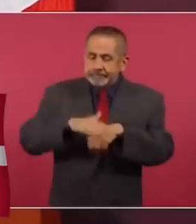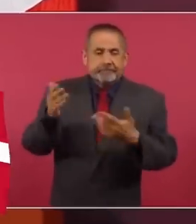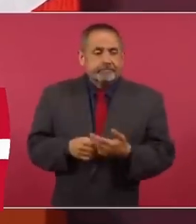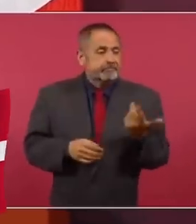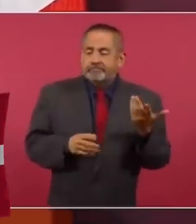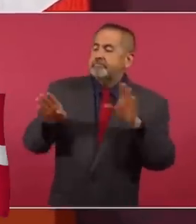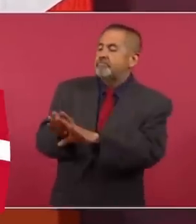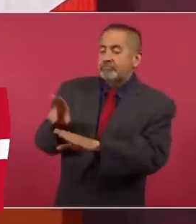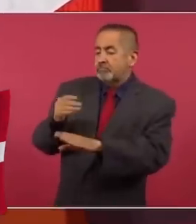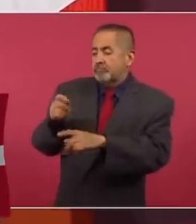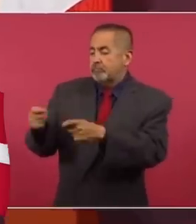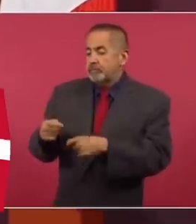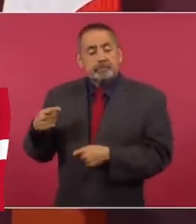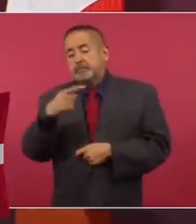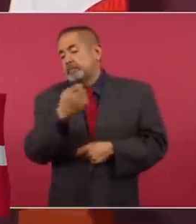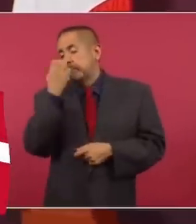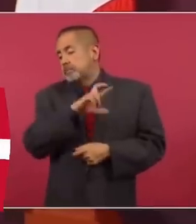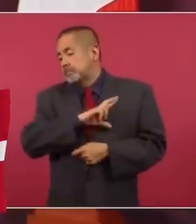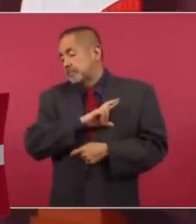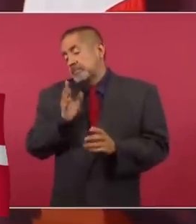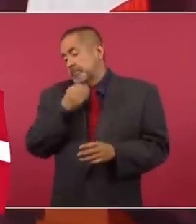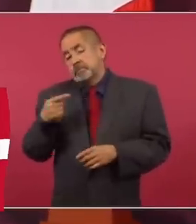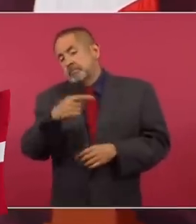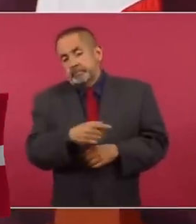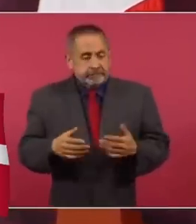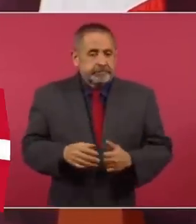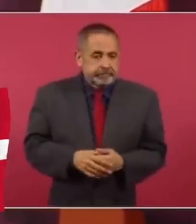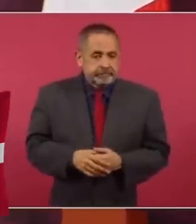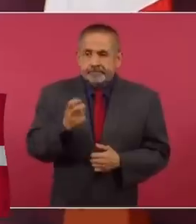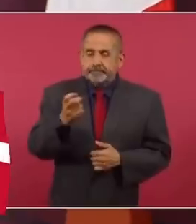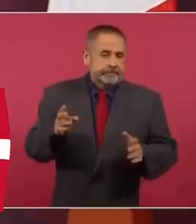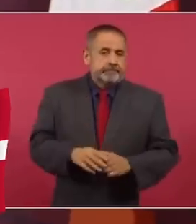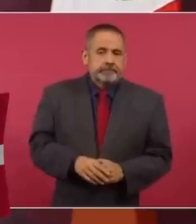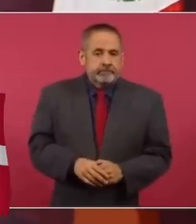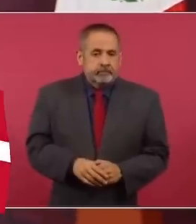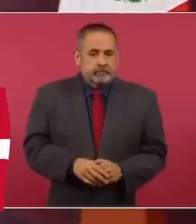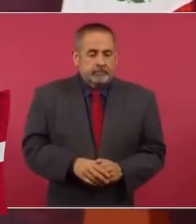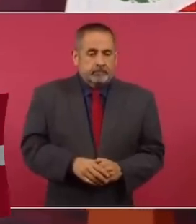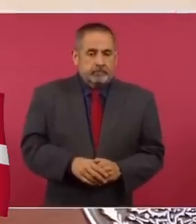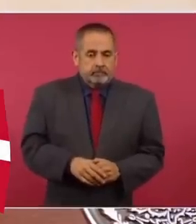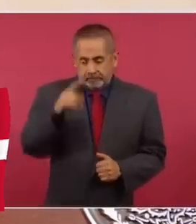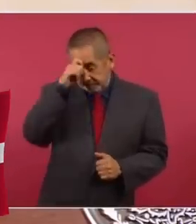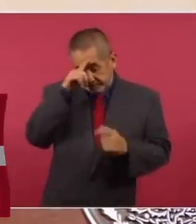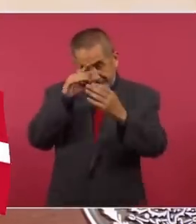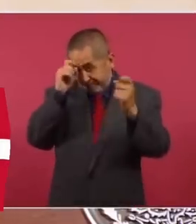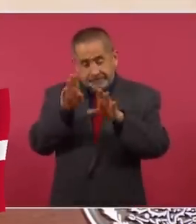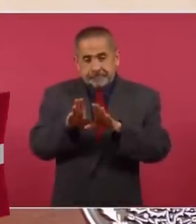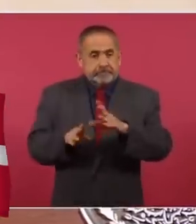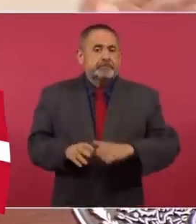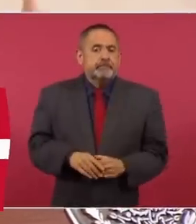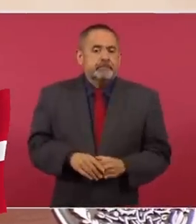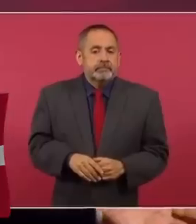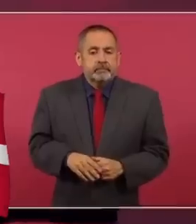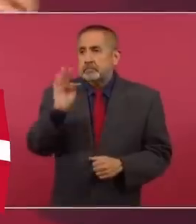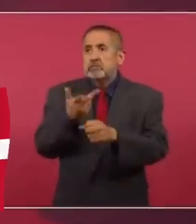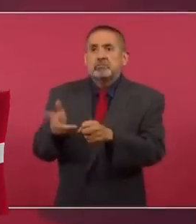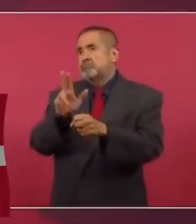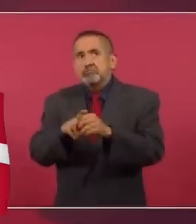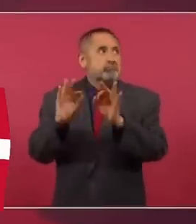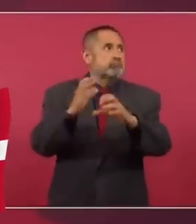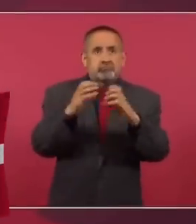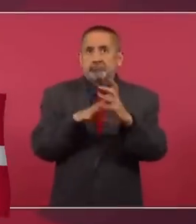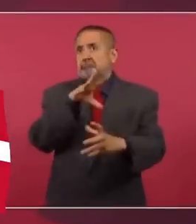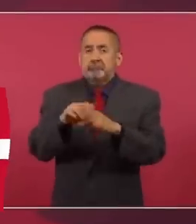porque querían privatizar la salud y privatizar la educación. Y eso sí, es todo un desafío, porque se puede tener el hospital bien